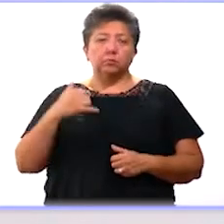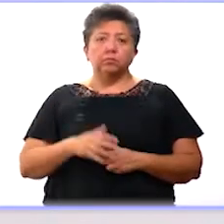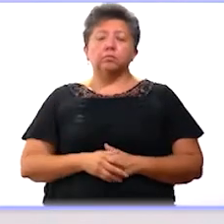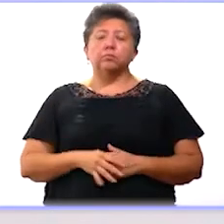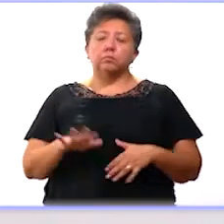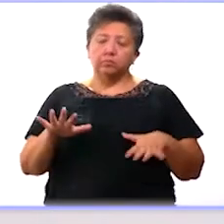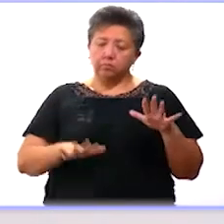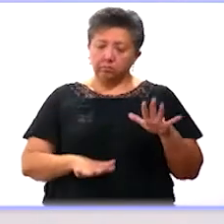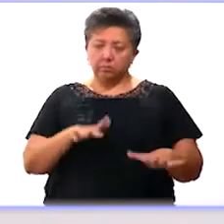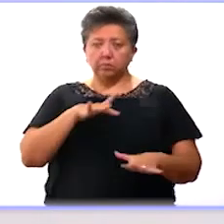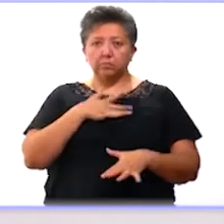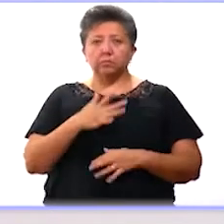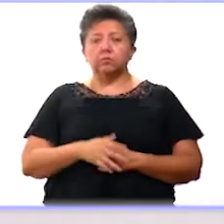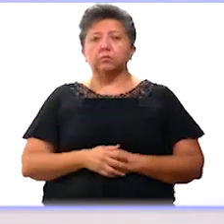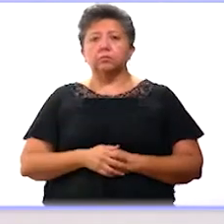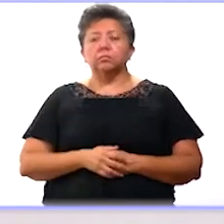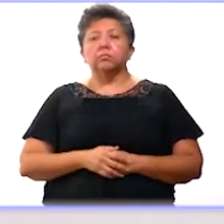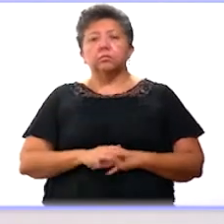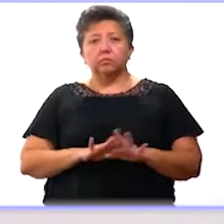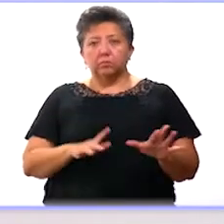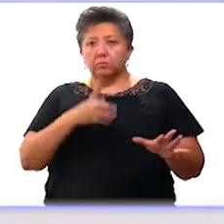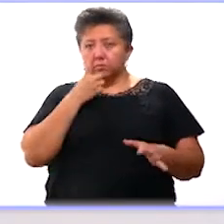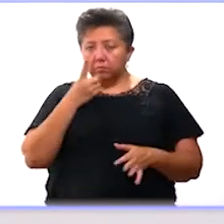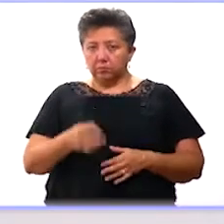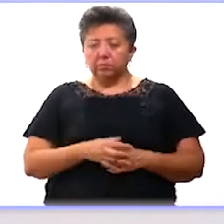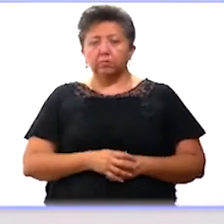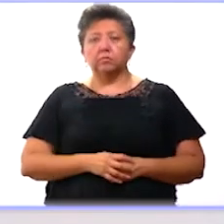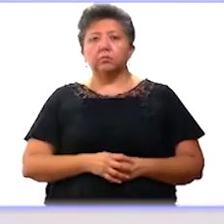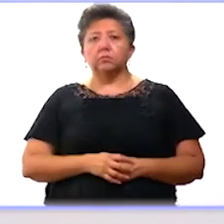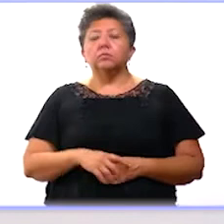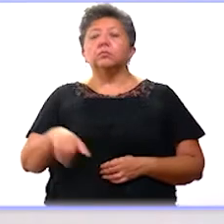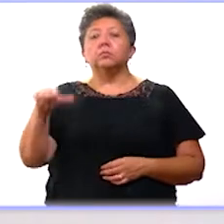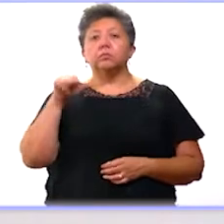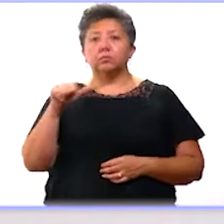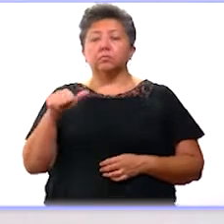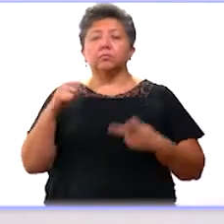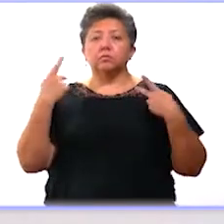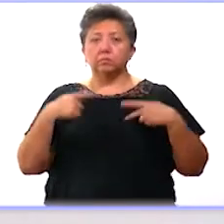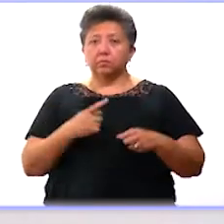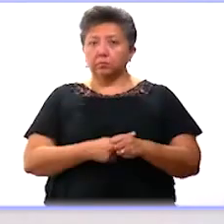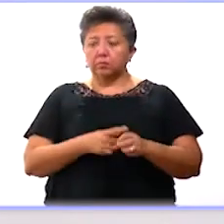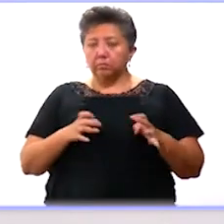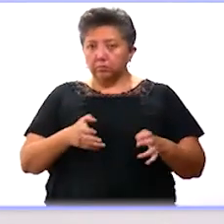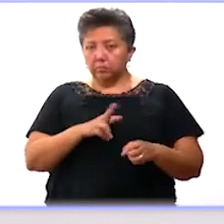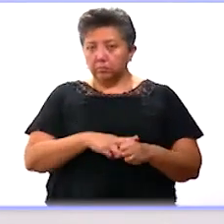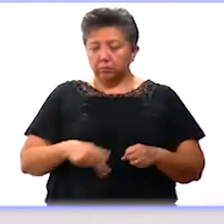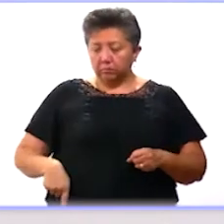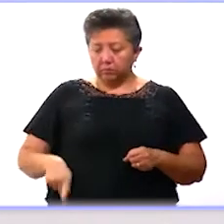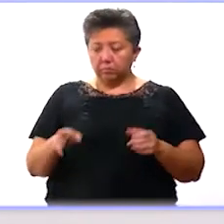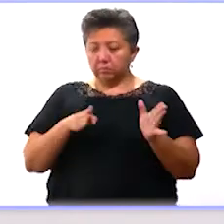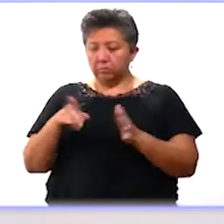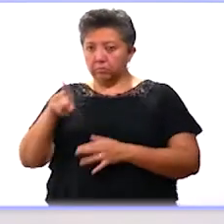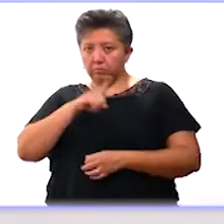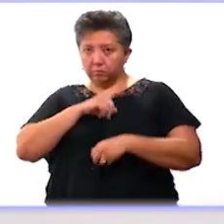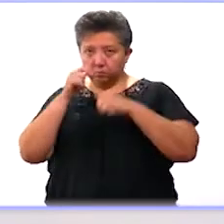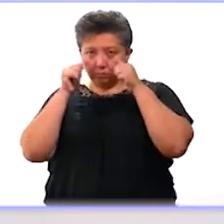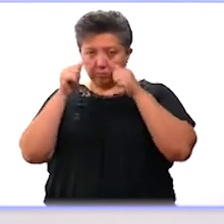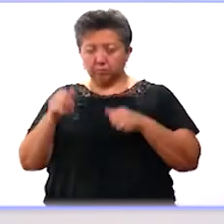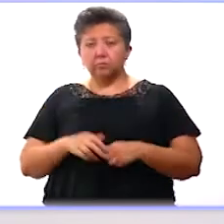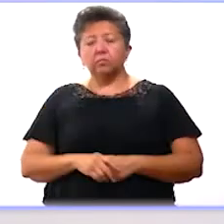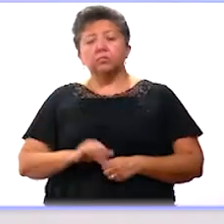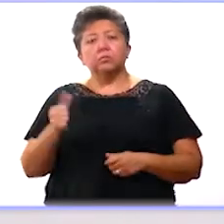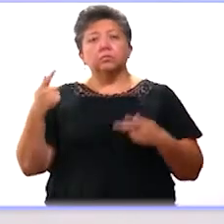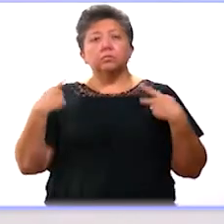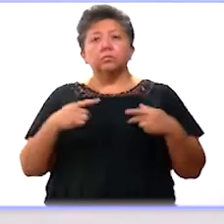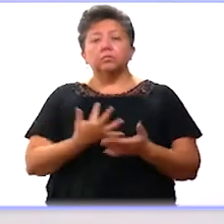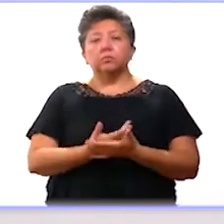de Yucatán. Presentan síntomas leves. Como ya se mencionó, 16 de los casos positivos están en hospitales públicos y en aislamiento total.